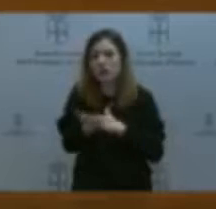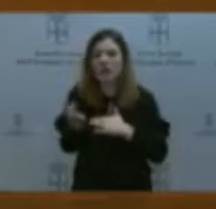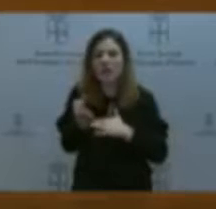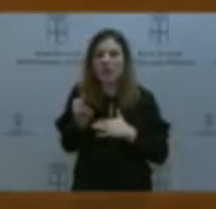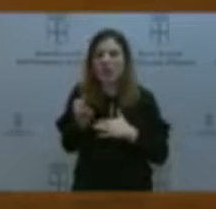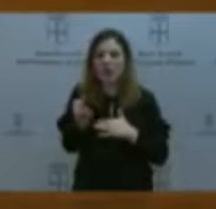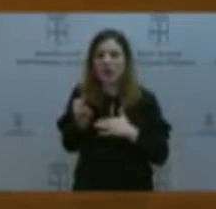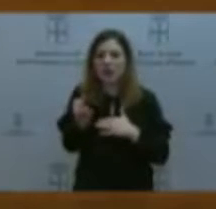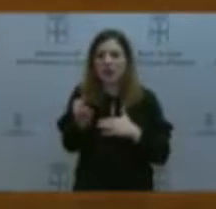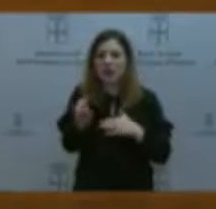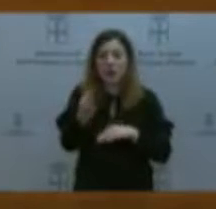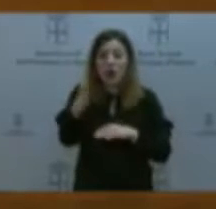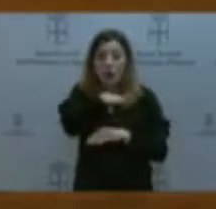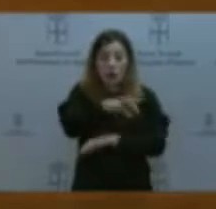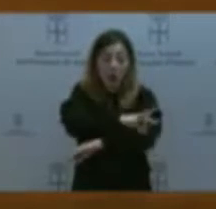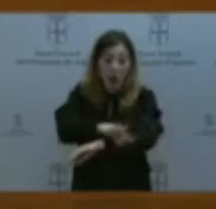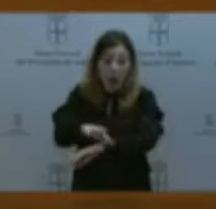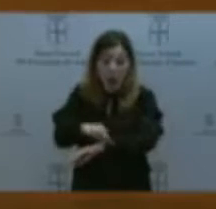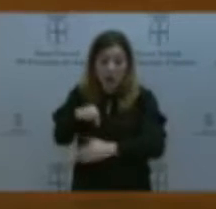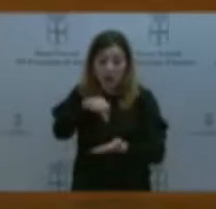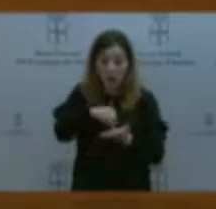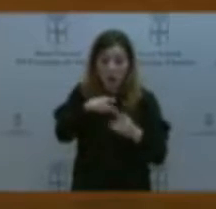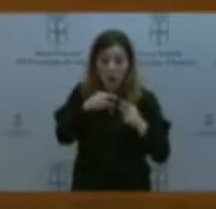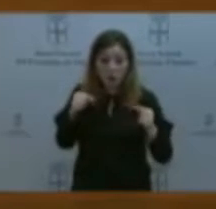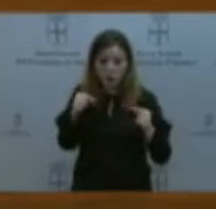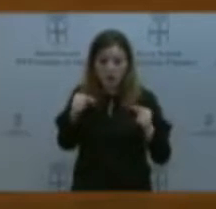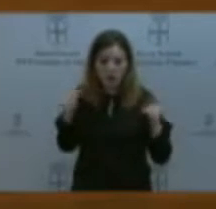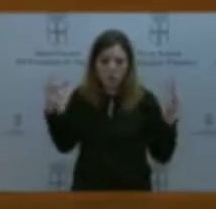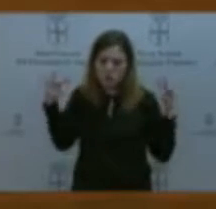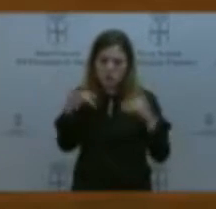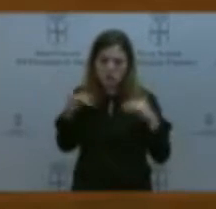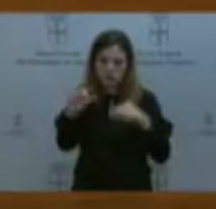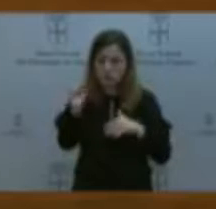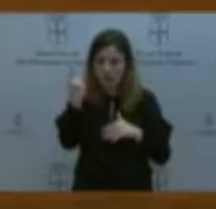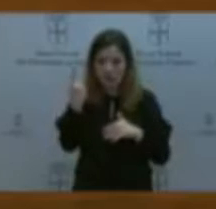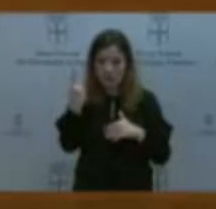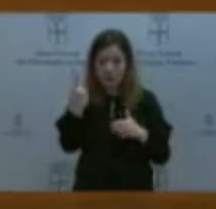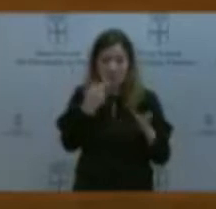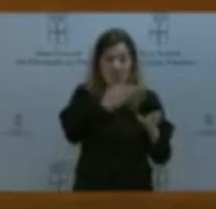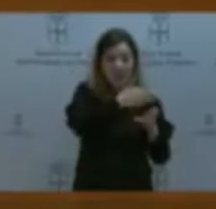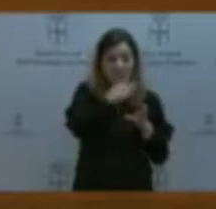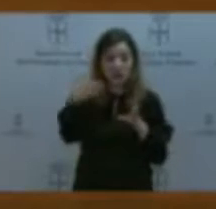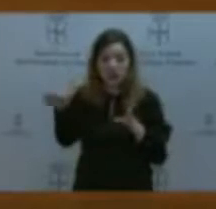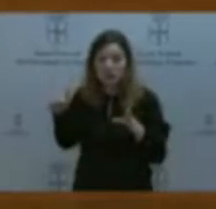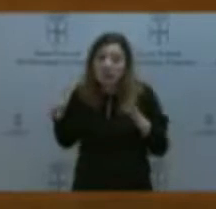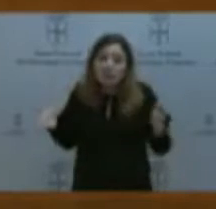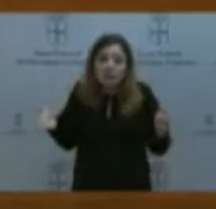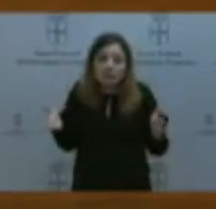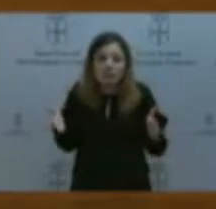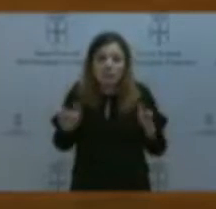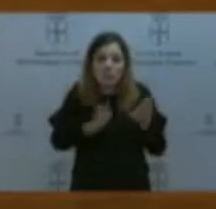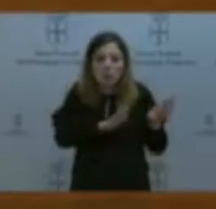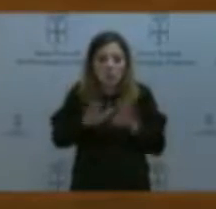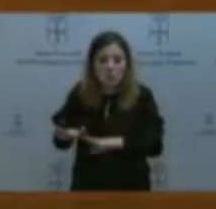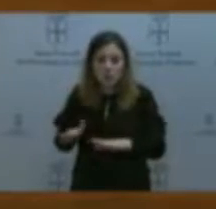de Asturias que desaprovecha el resto de nuestra comunidad autónoma. ¿Y qué provoca esto? Pues que si hay una